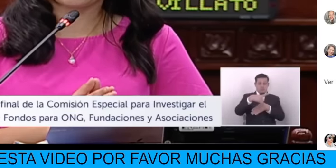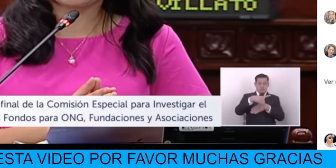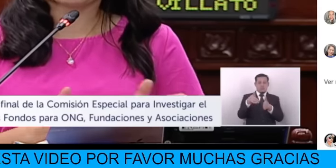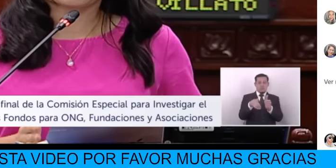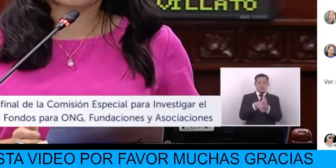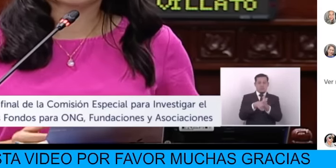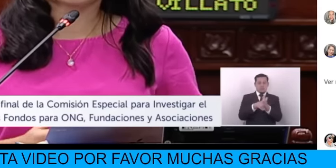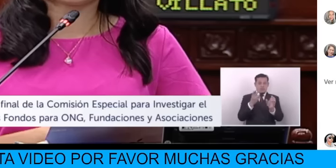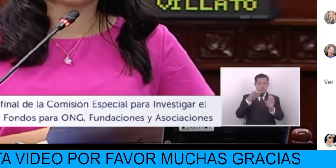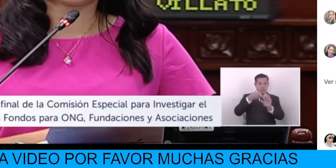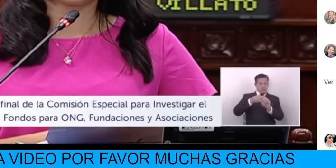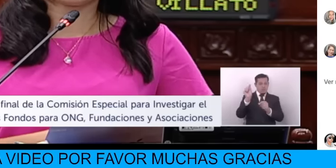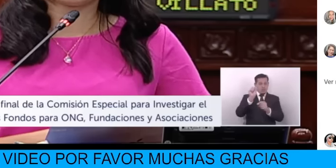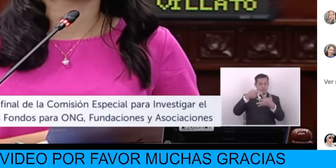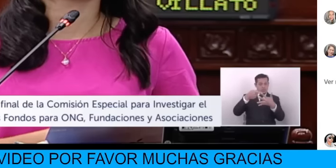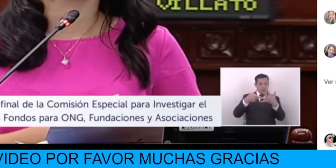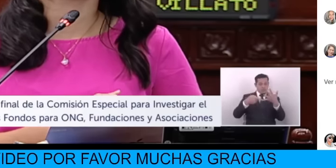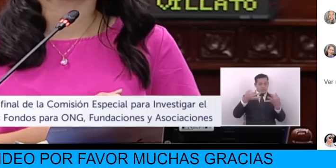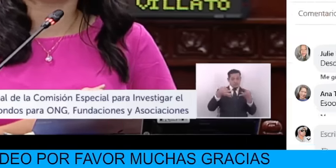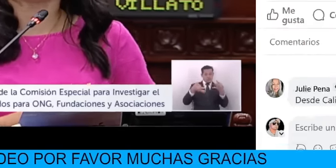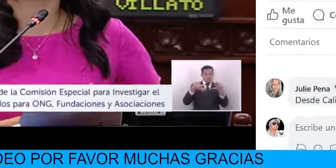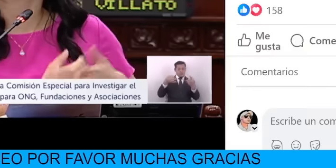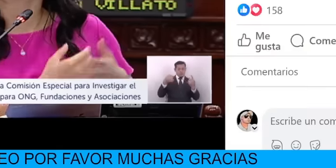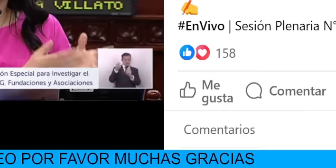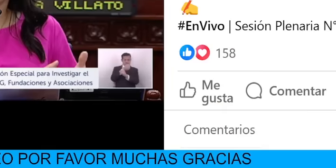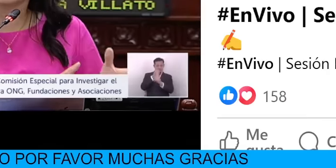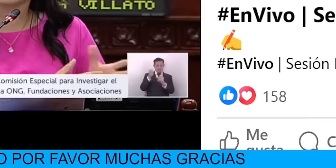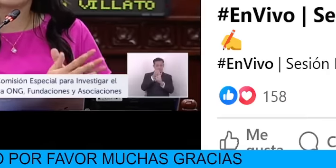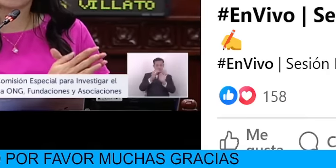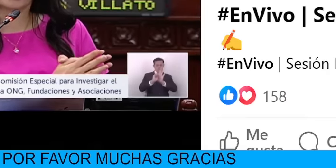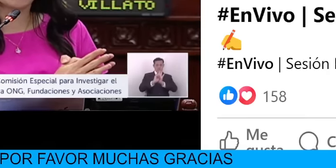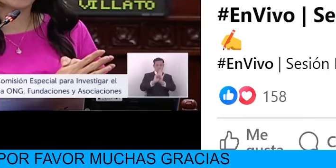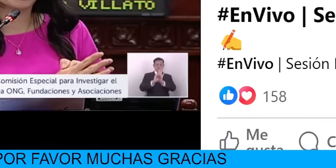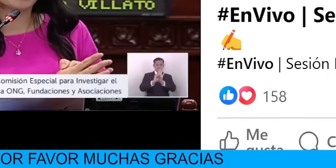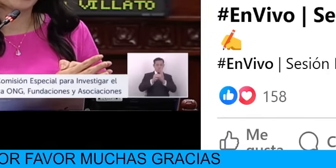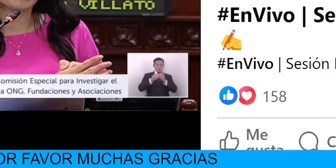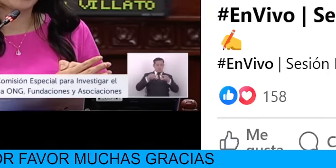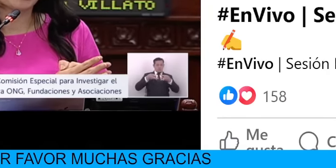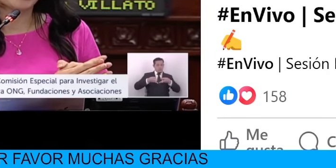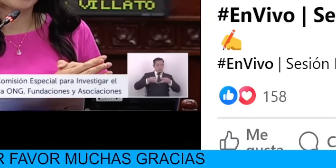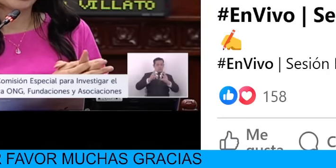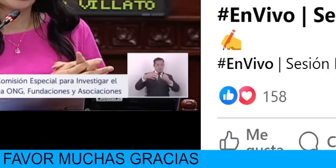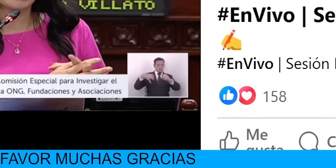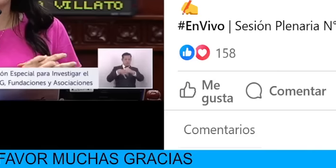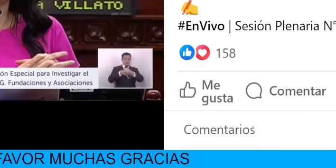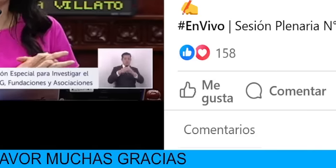dentro de nuestras facultades para combatir estas modalidades de corrupción?